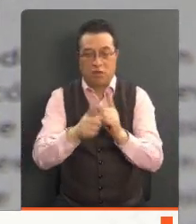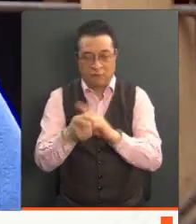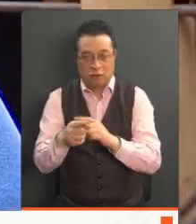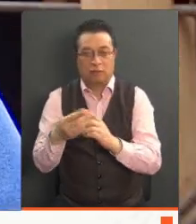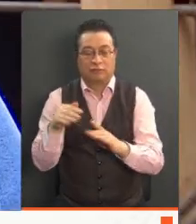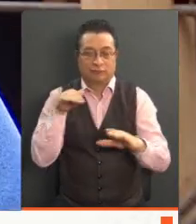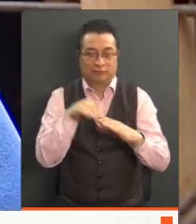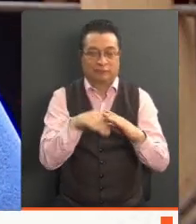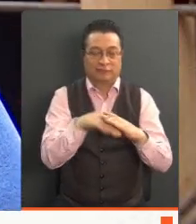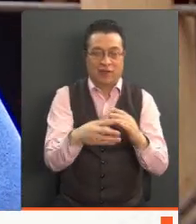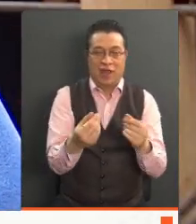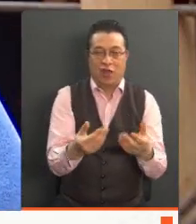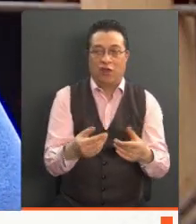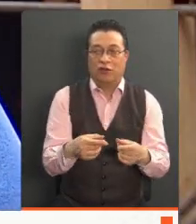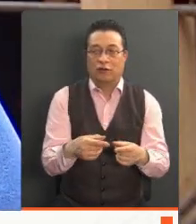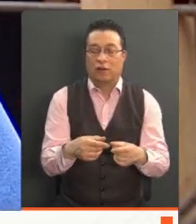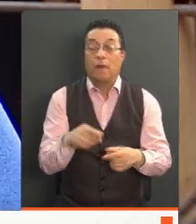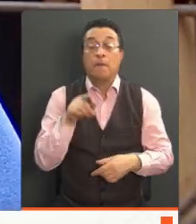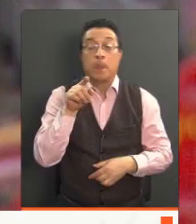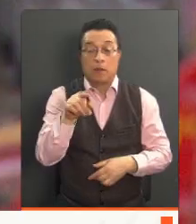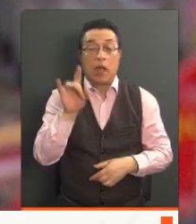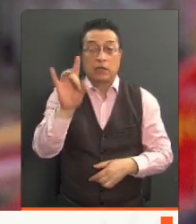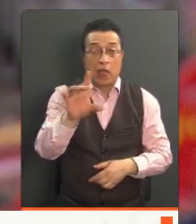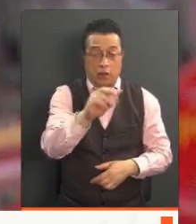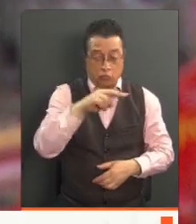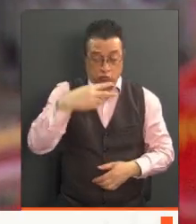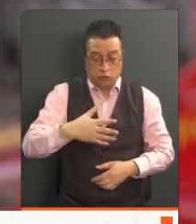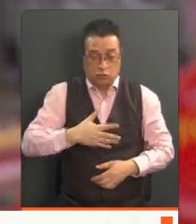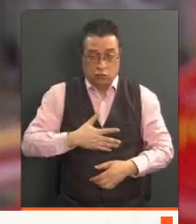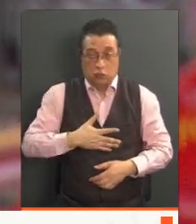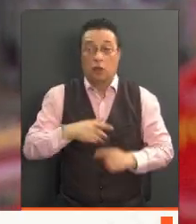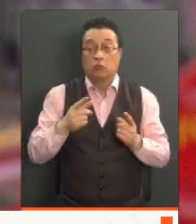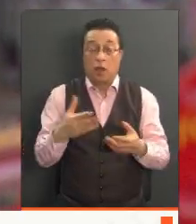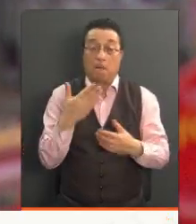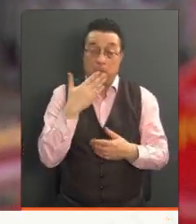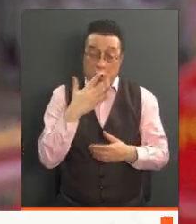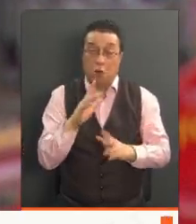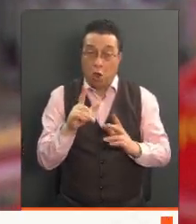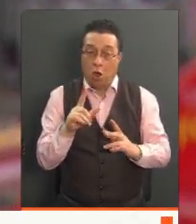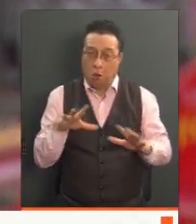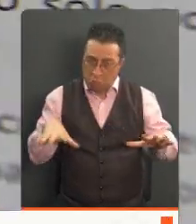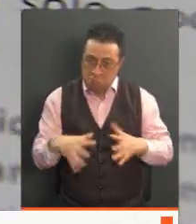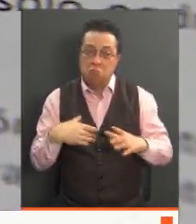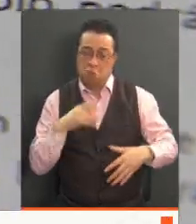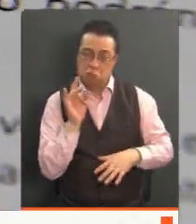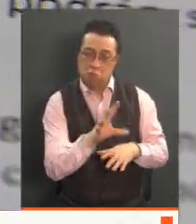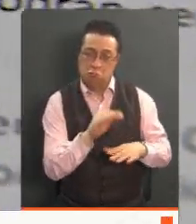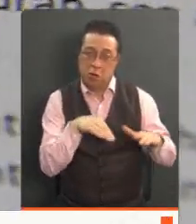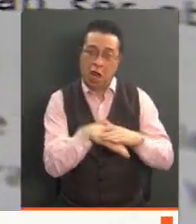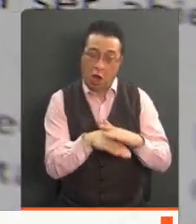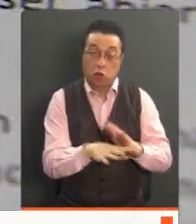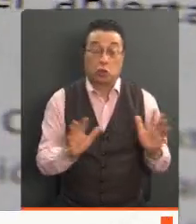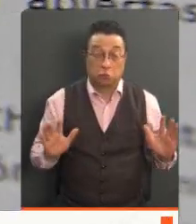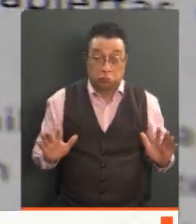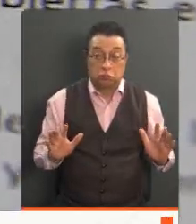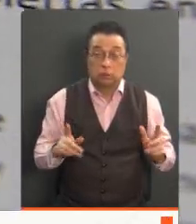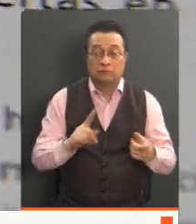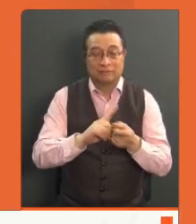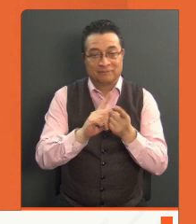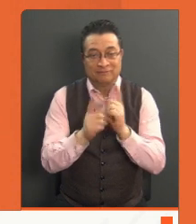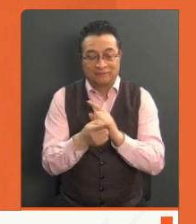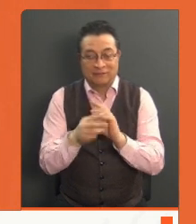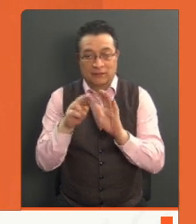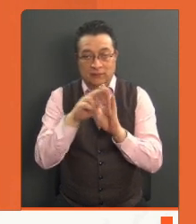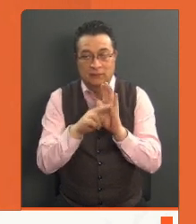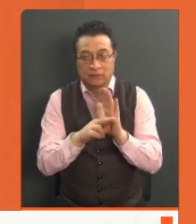ahorro. Cada ciudadano es dueño de su plata. Ojalá sea así, a lo mejor ahí la gente se va a incentivar a ahorrar. El cambio en la regulación también